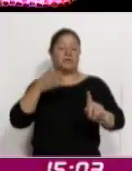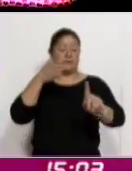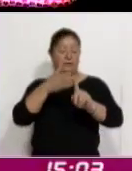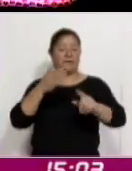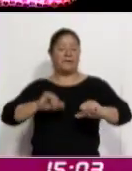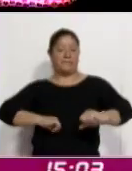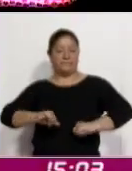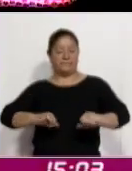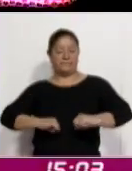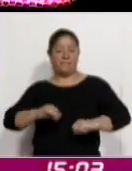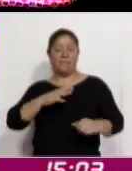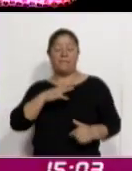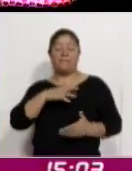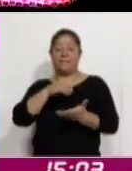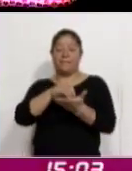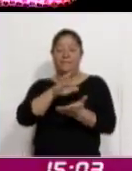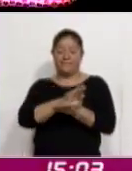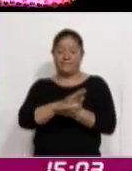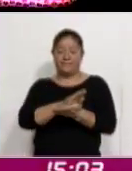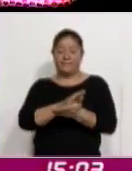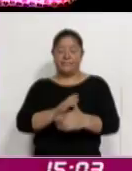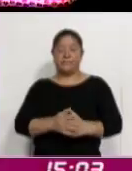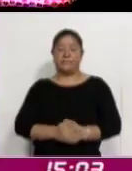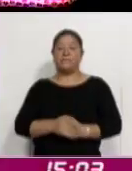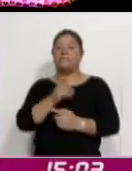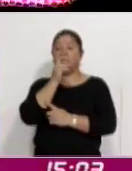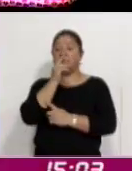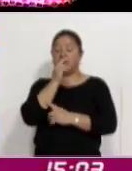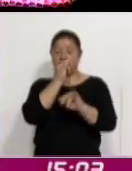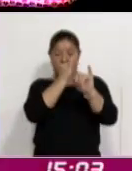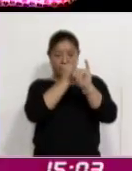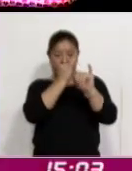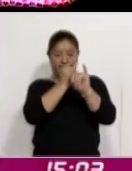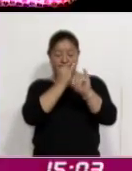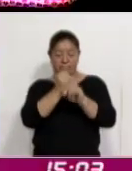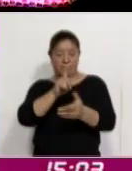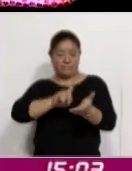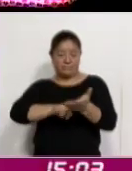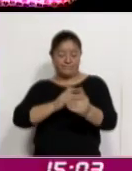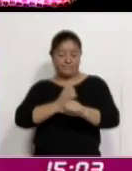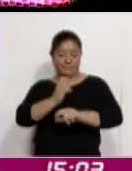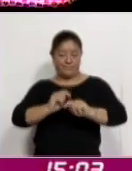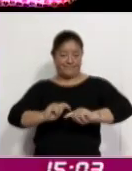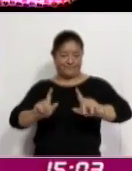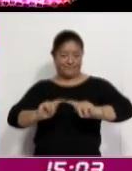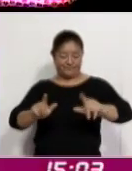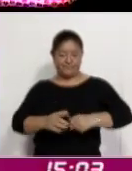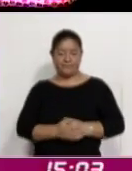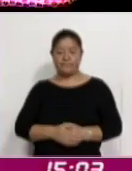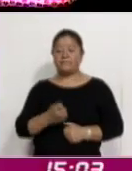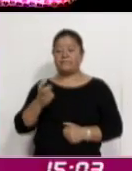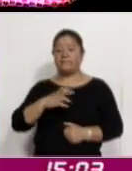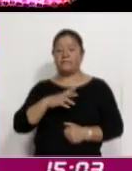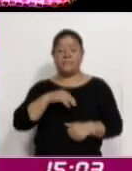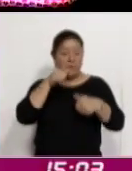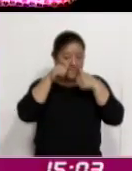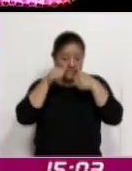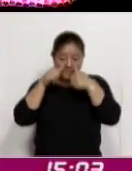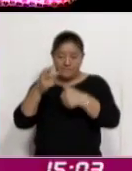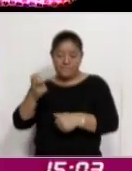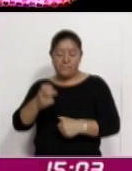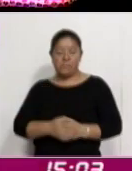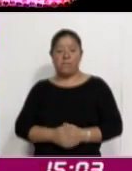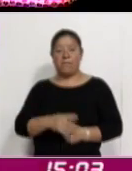se van a implementar a través de la Policía Cibernética en el estado de Tlaxcala, porque estarán muy al pendientes